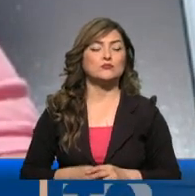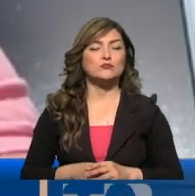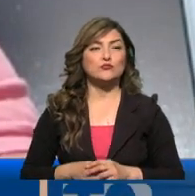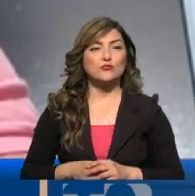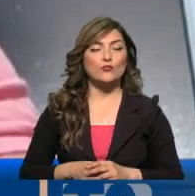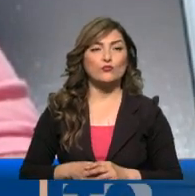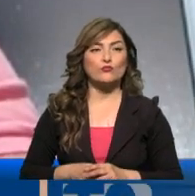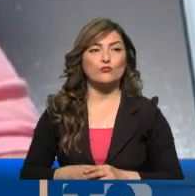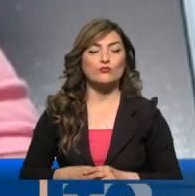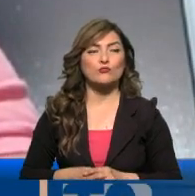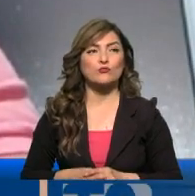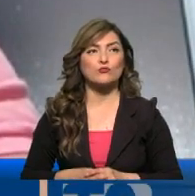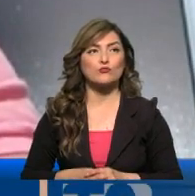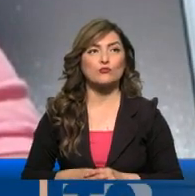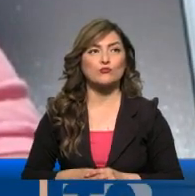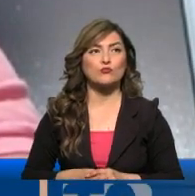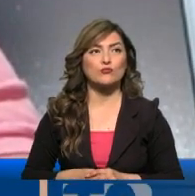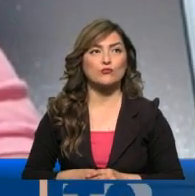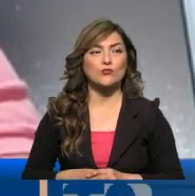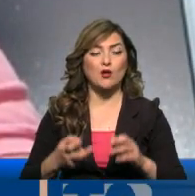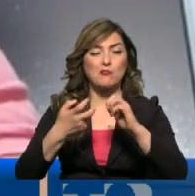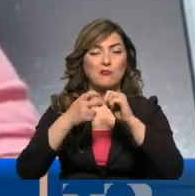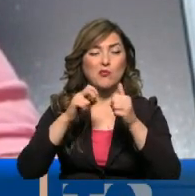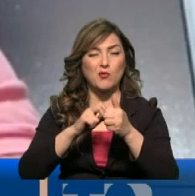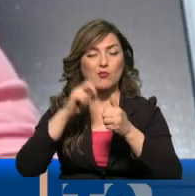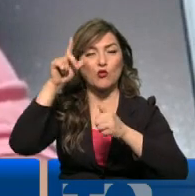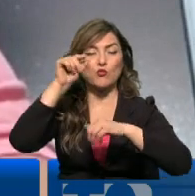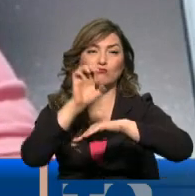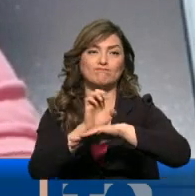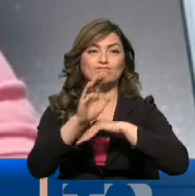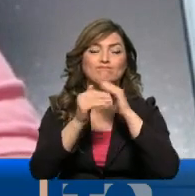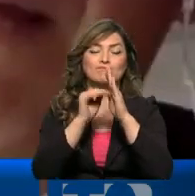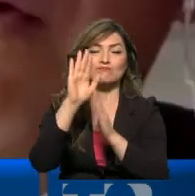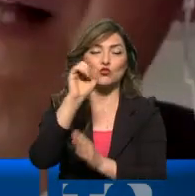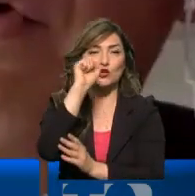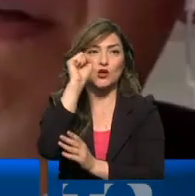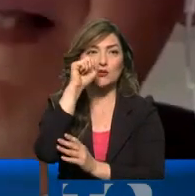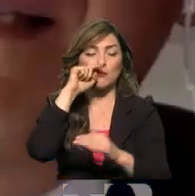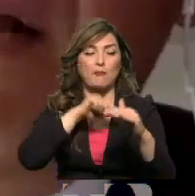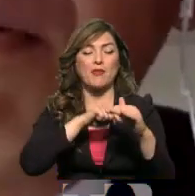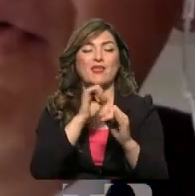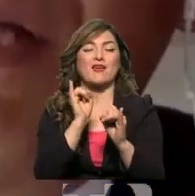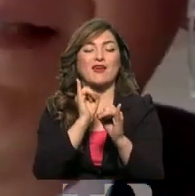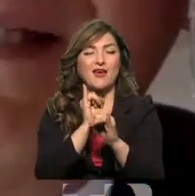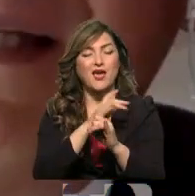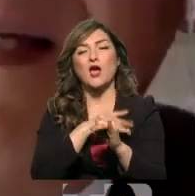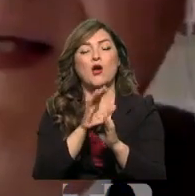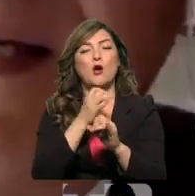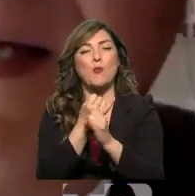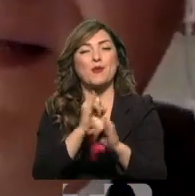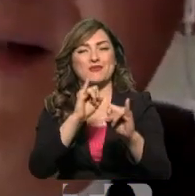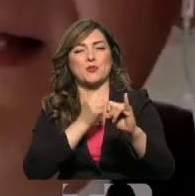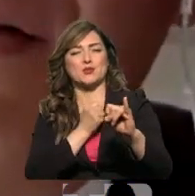es el problema realmente del gobierno el viceministro de movilidad humana